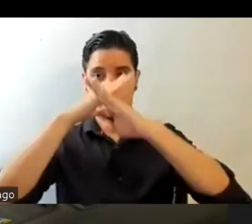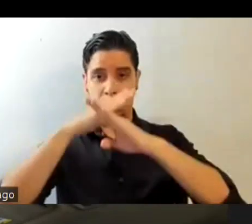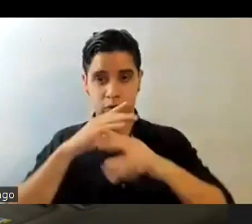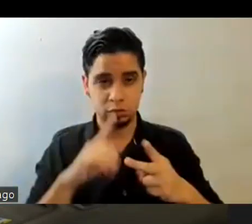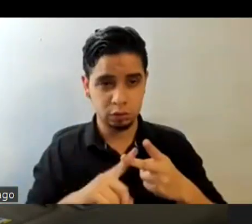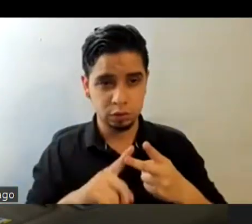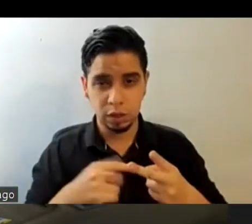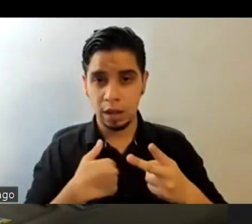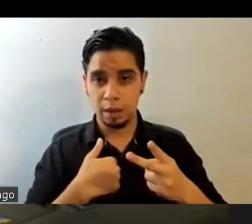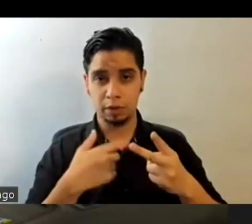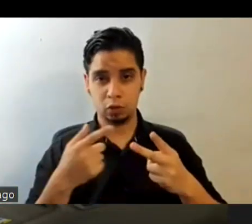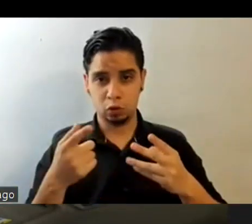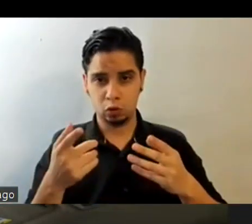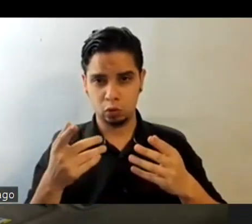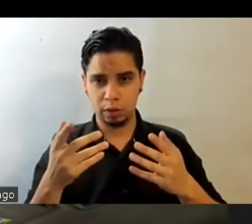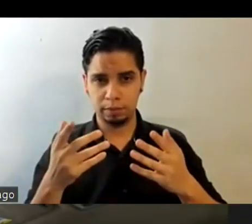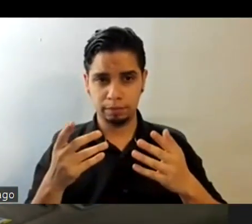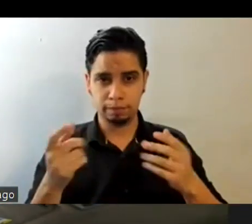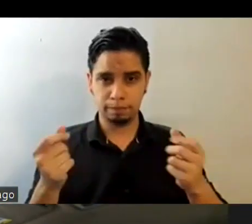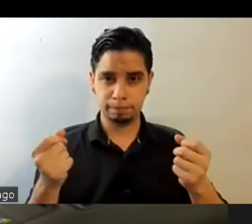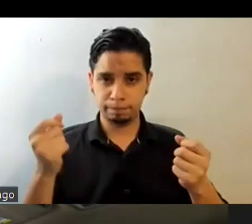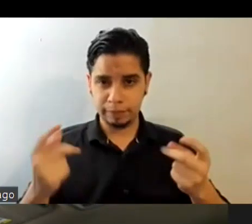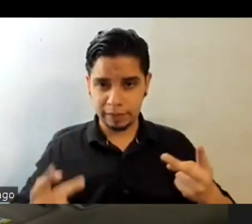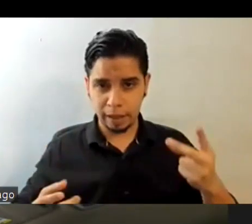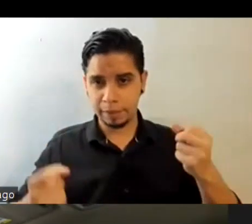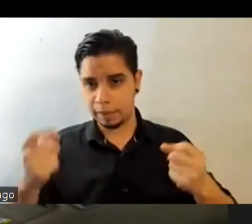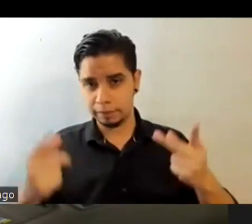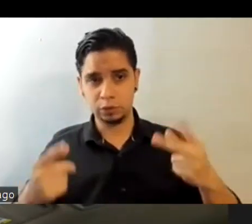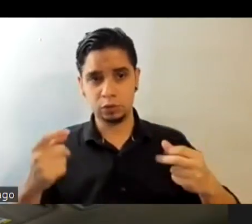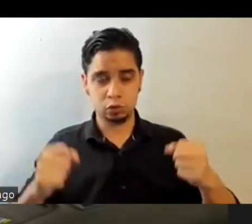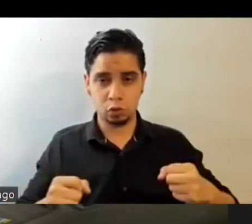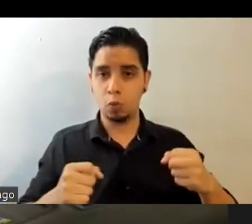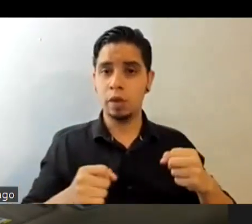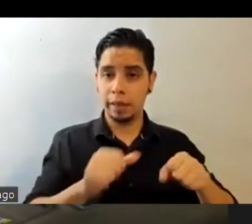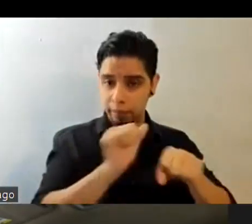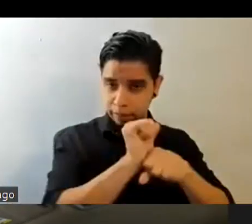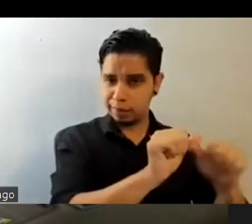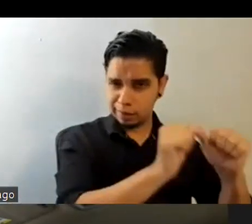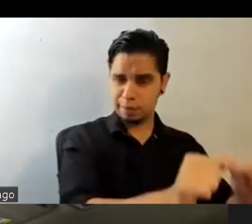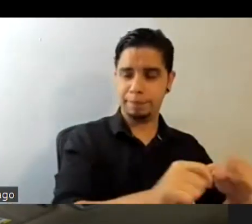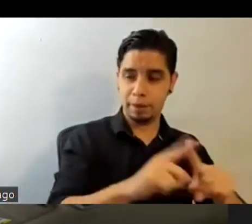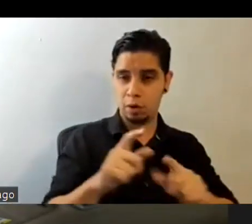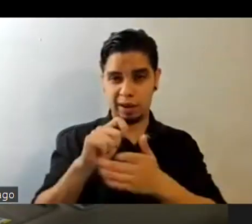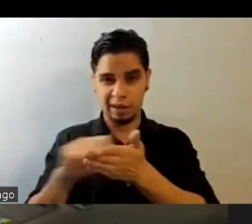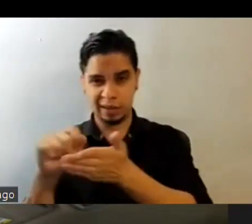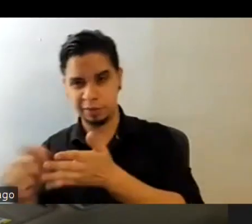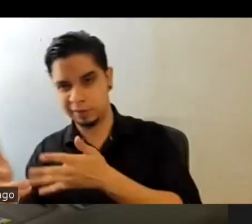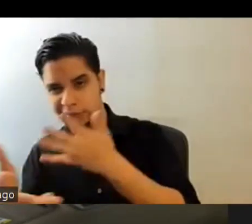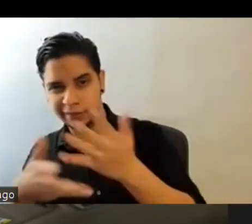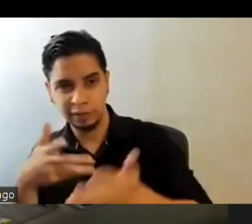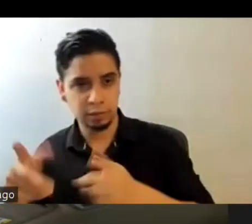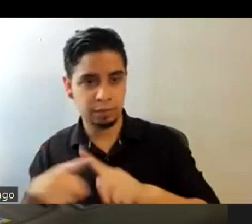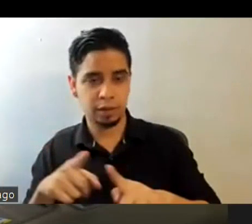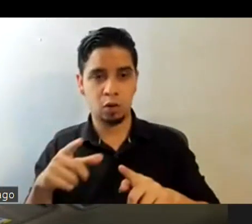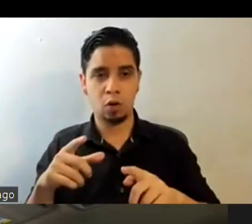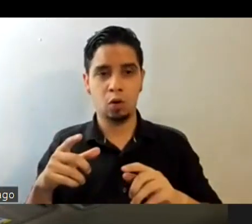como un híbrido extraño. Yo pude seguir trabajando y escribir más tarde, pero lo que se escribió fue a base de una experiencia que tuvimos